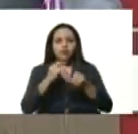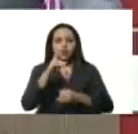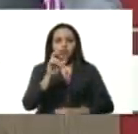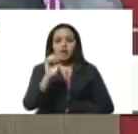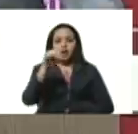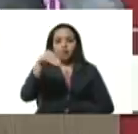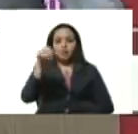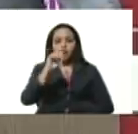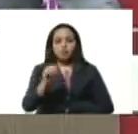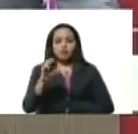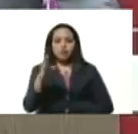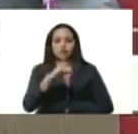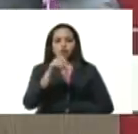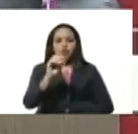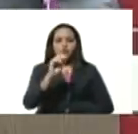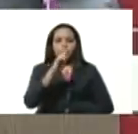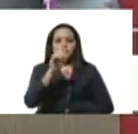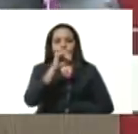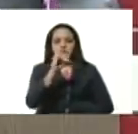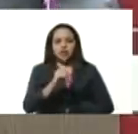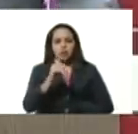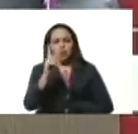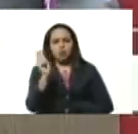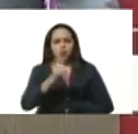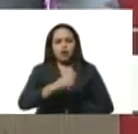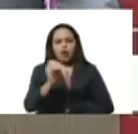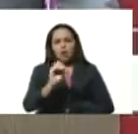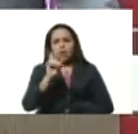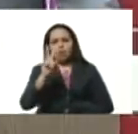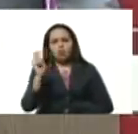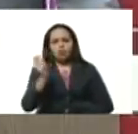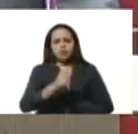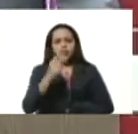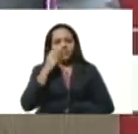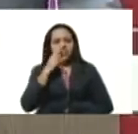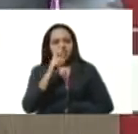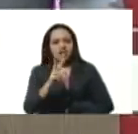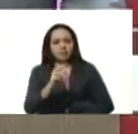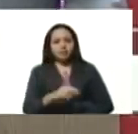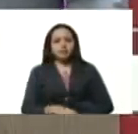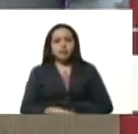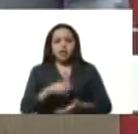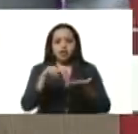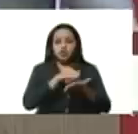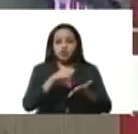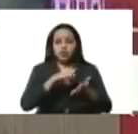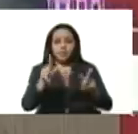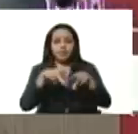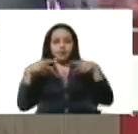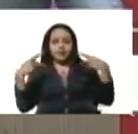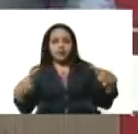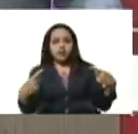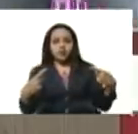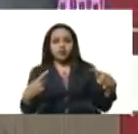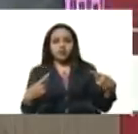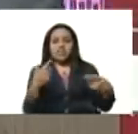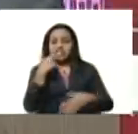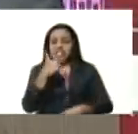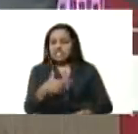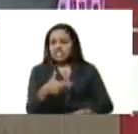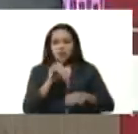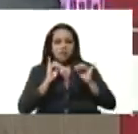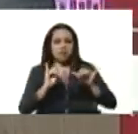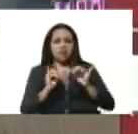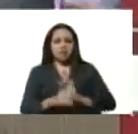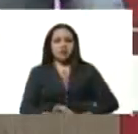mes o dos meses o algo así, veremos en The New York Times un artículo que señale lo que le está diciendo, que